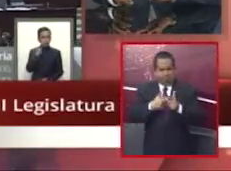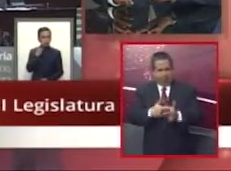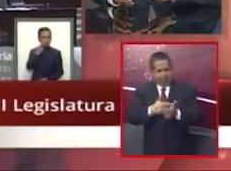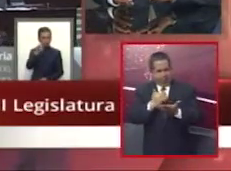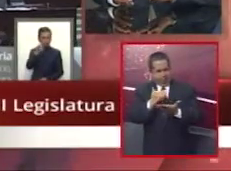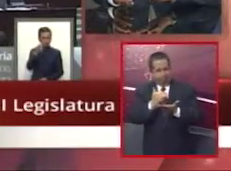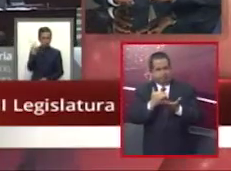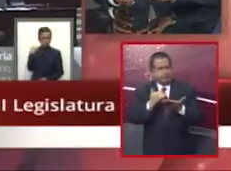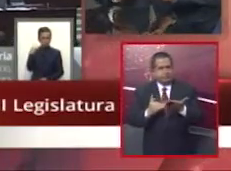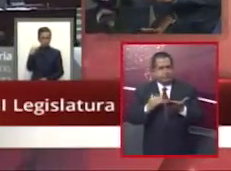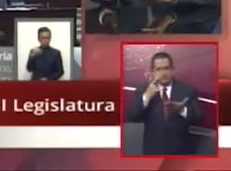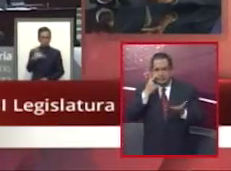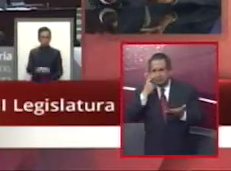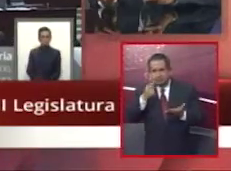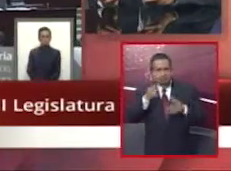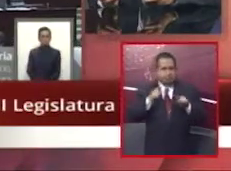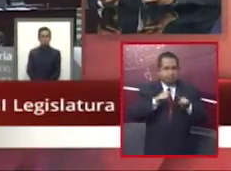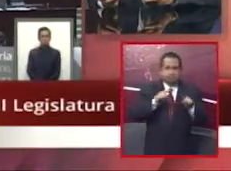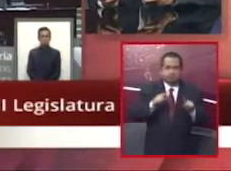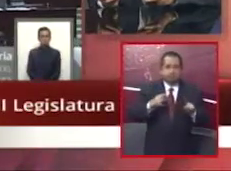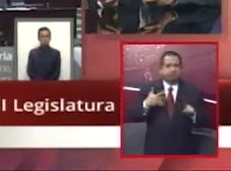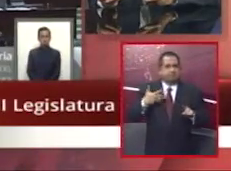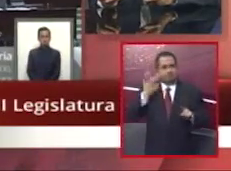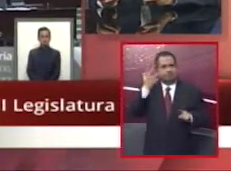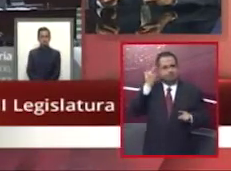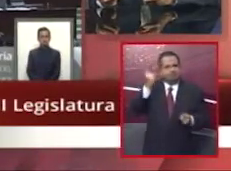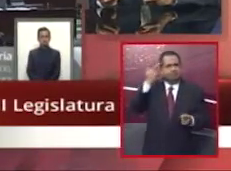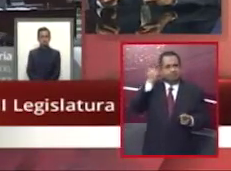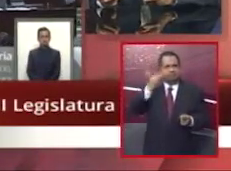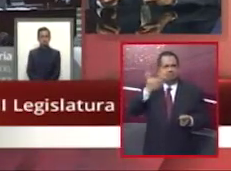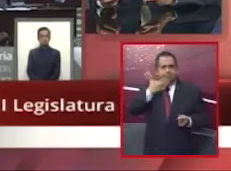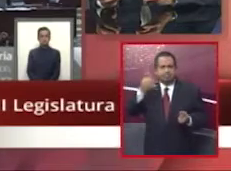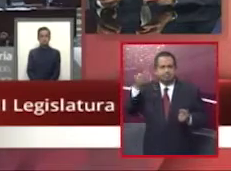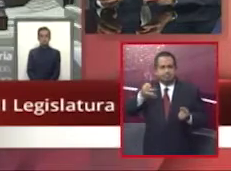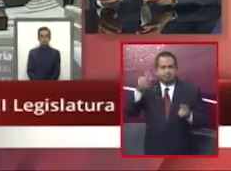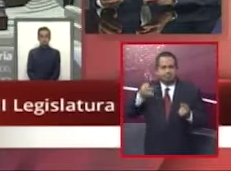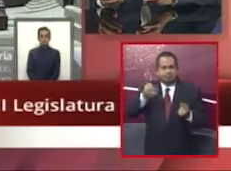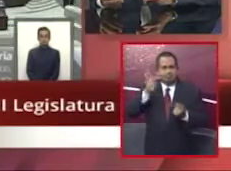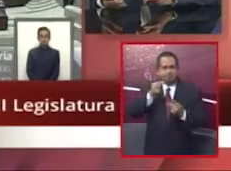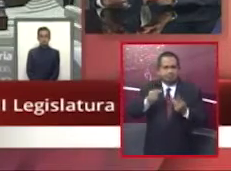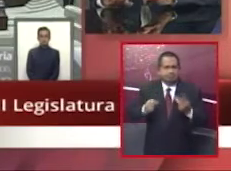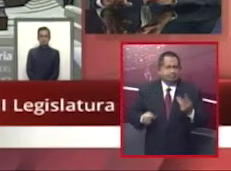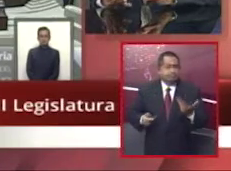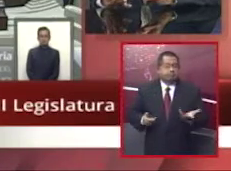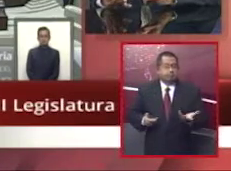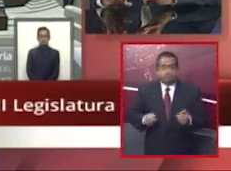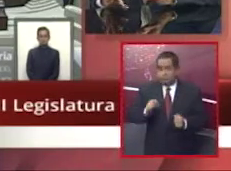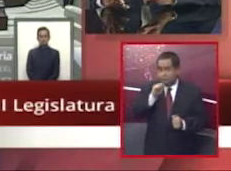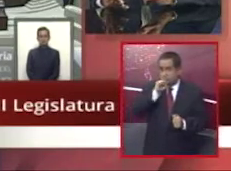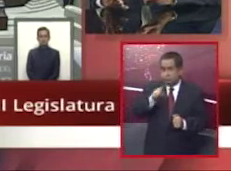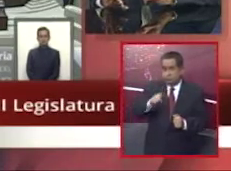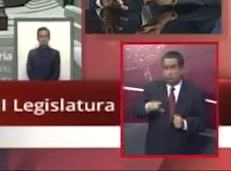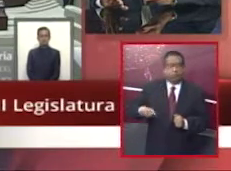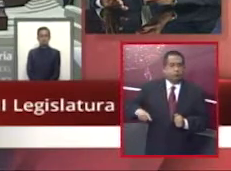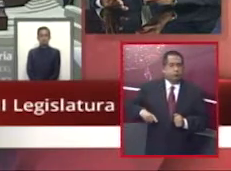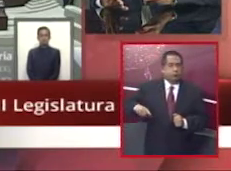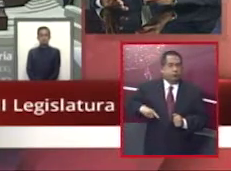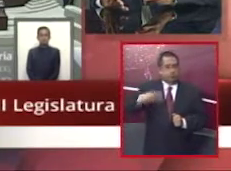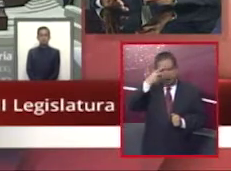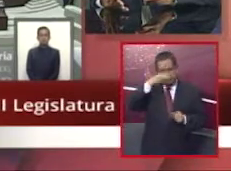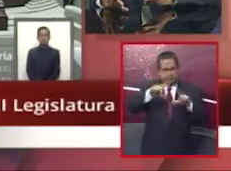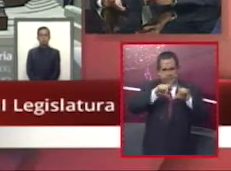a tener sentido real cuando el propio gobierno de la